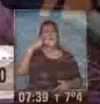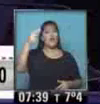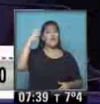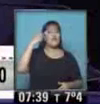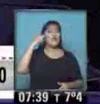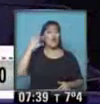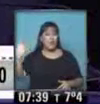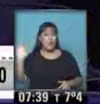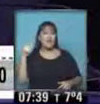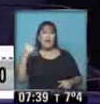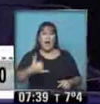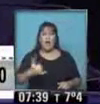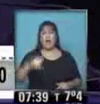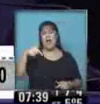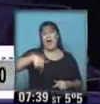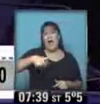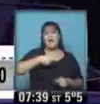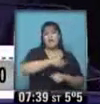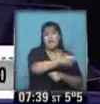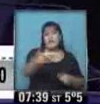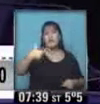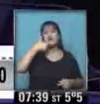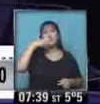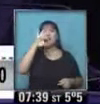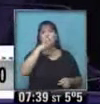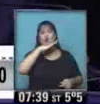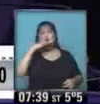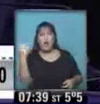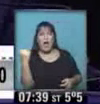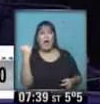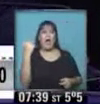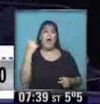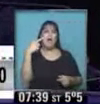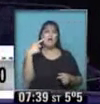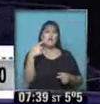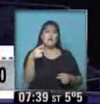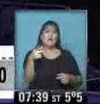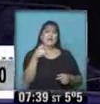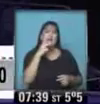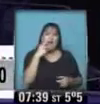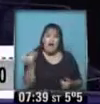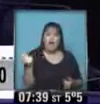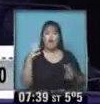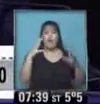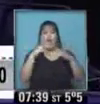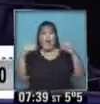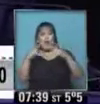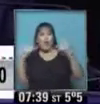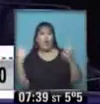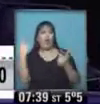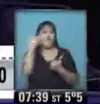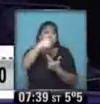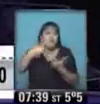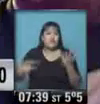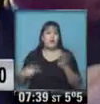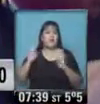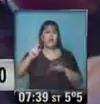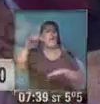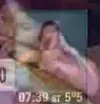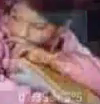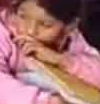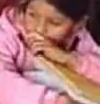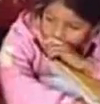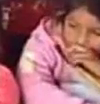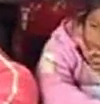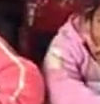Se está haciendo soja, digamos, ha corrido al tabaco, ha corrido al algodón, ha llegado a Formosa.